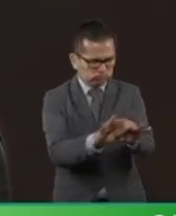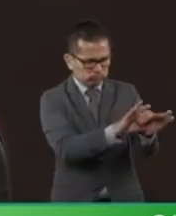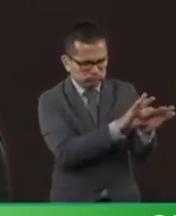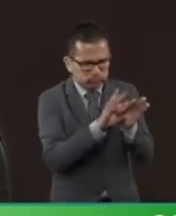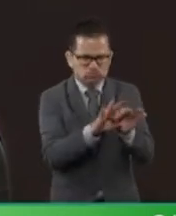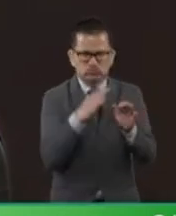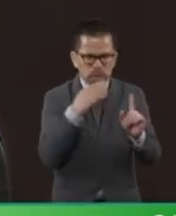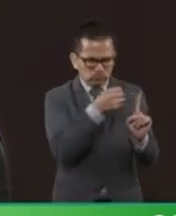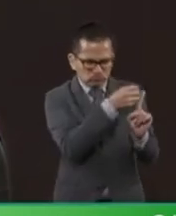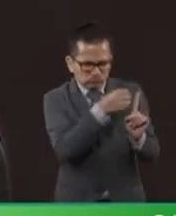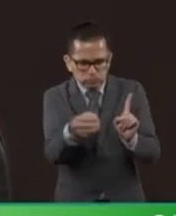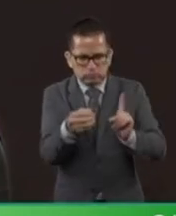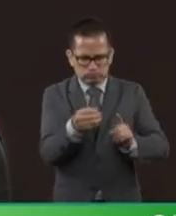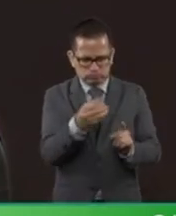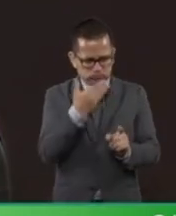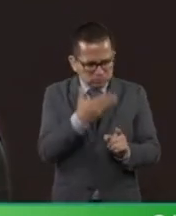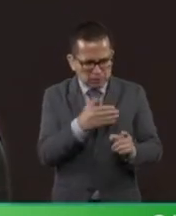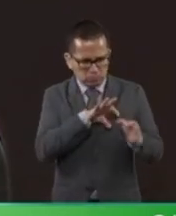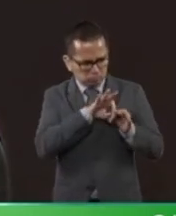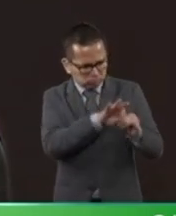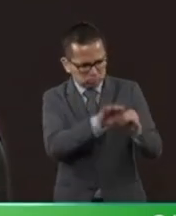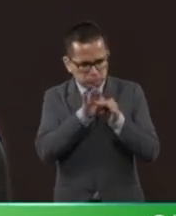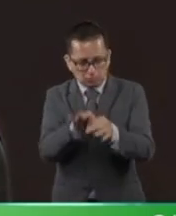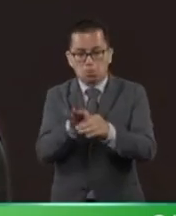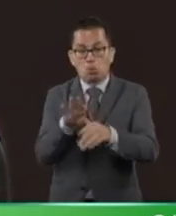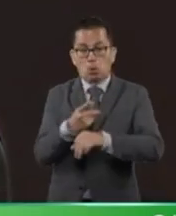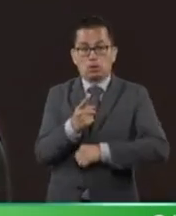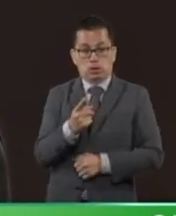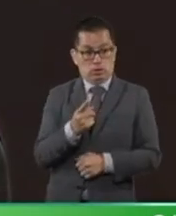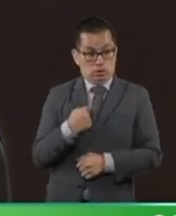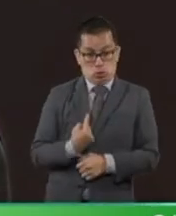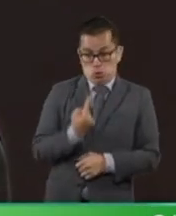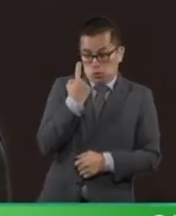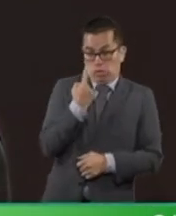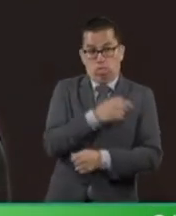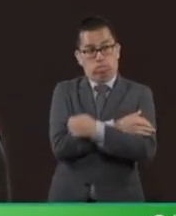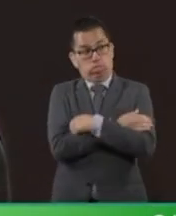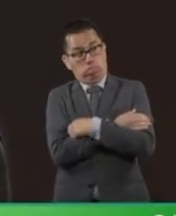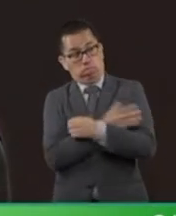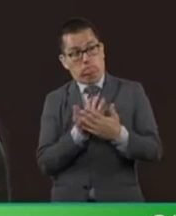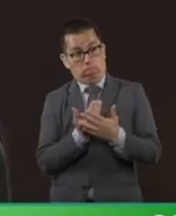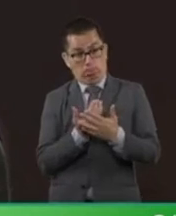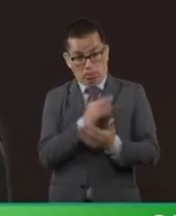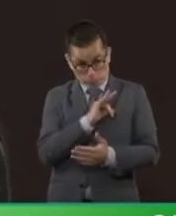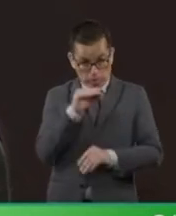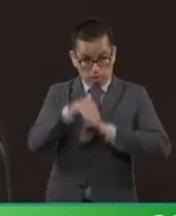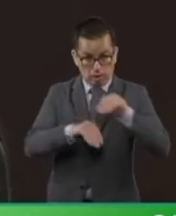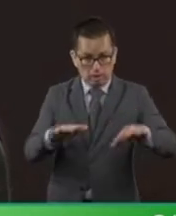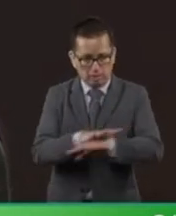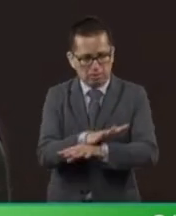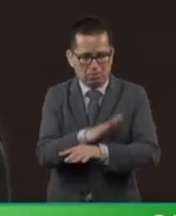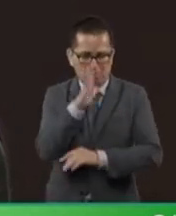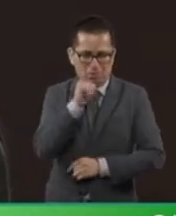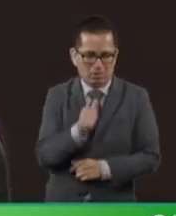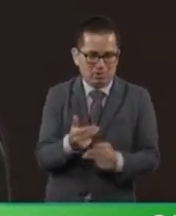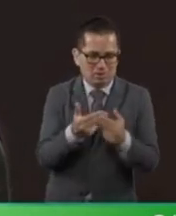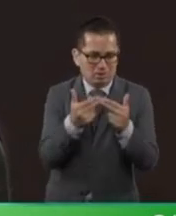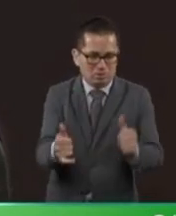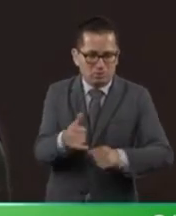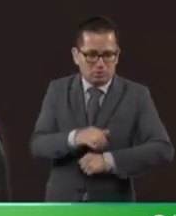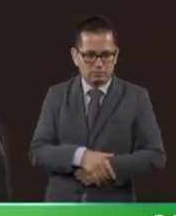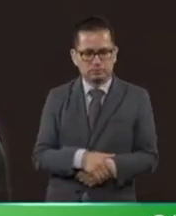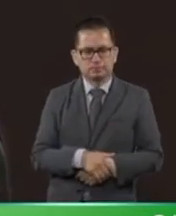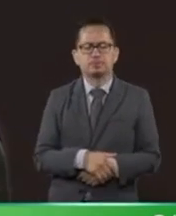nadie puede construir un México distinto con los brazos cruzados. El día de hoy, compañeras y